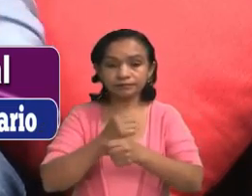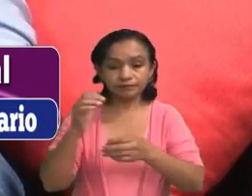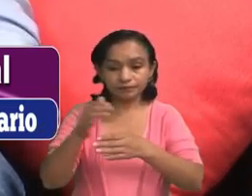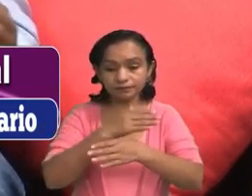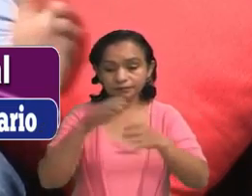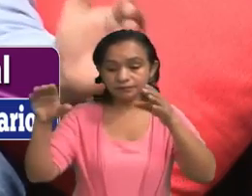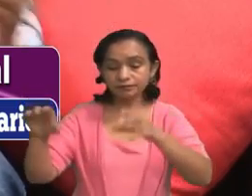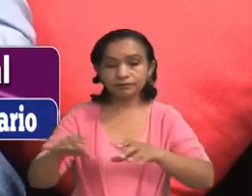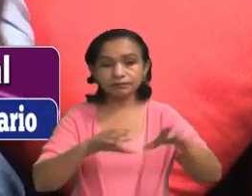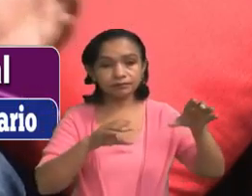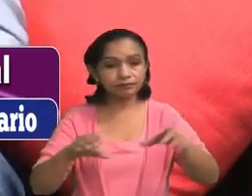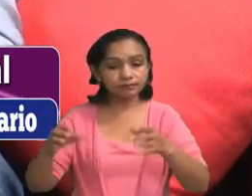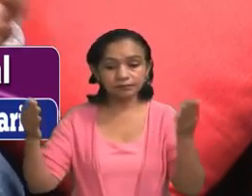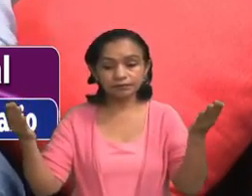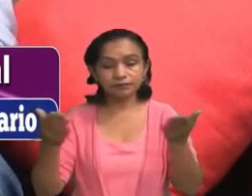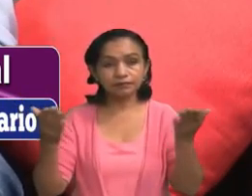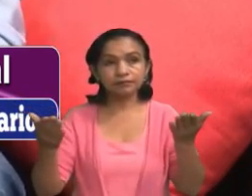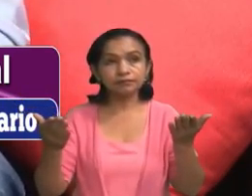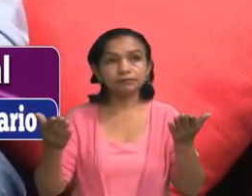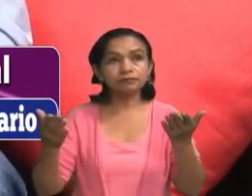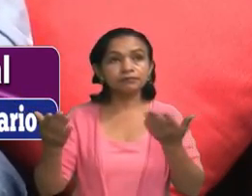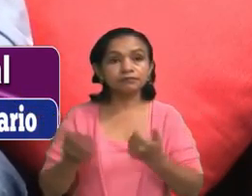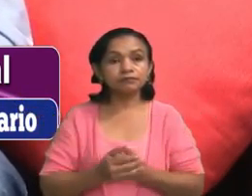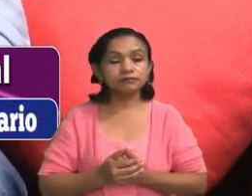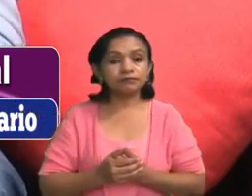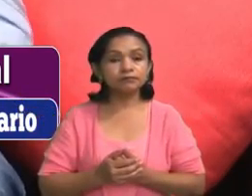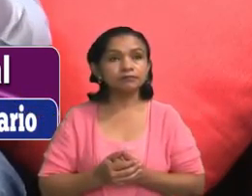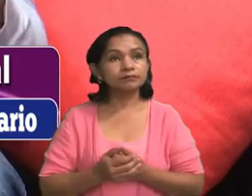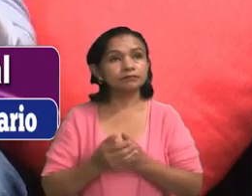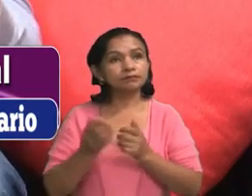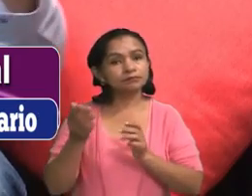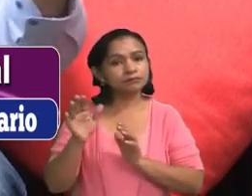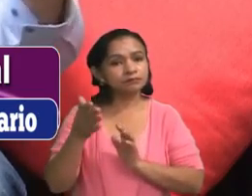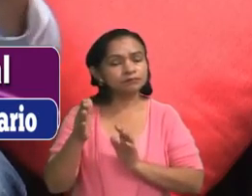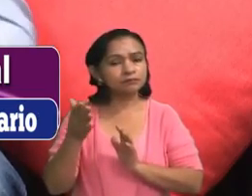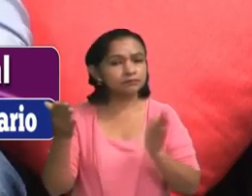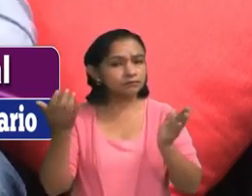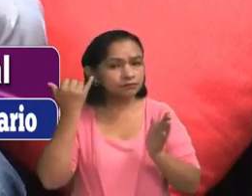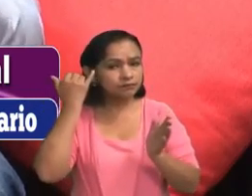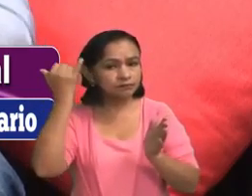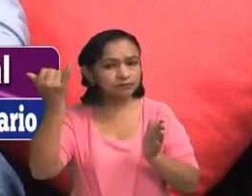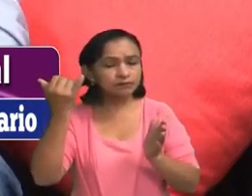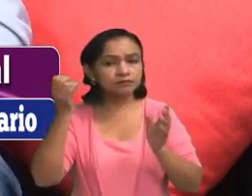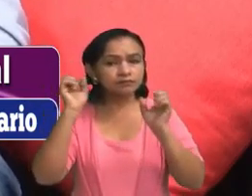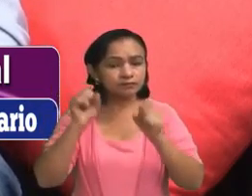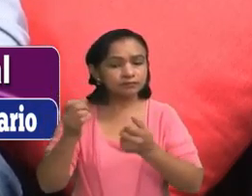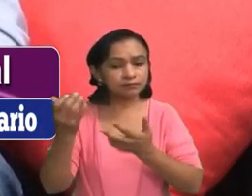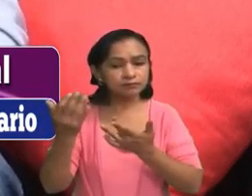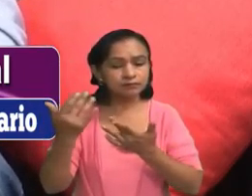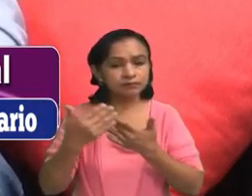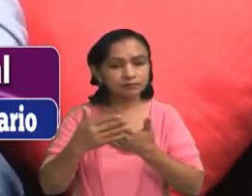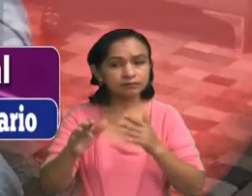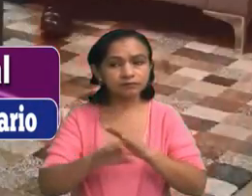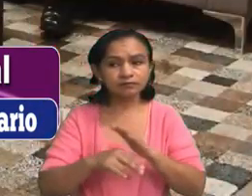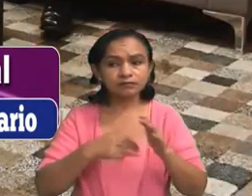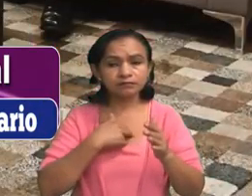actividad académica, no es, es dinámica, pero más o menos tendrán alguna idea de los alcances que esperan al realizarlo,